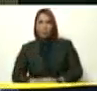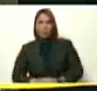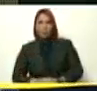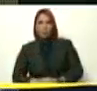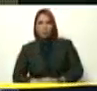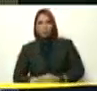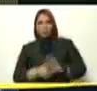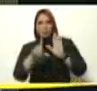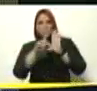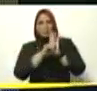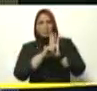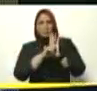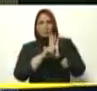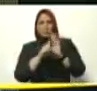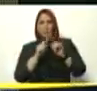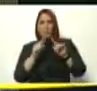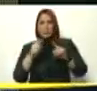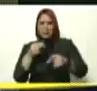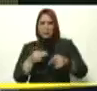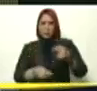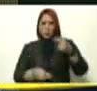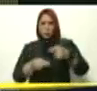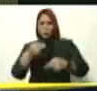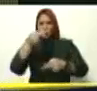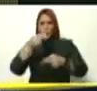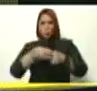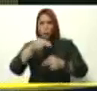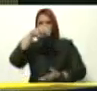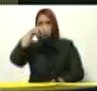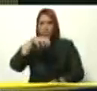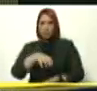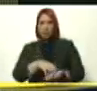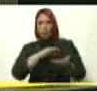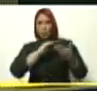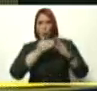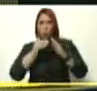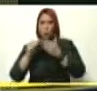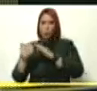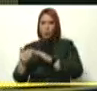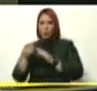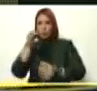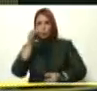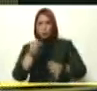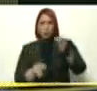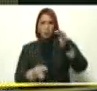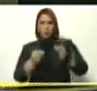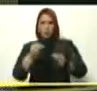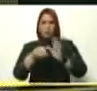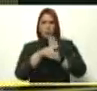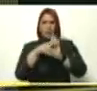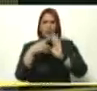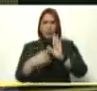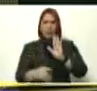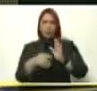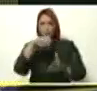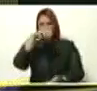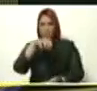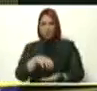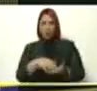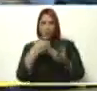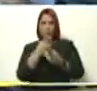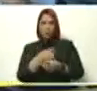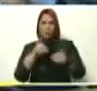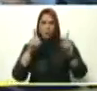las leyes para construir el Estado comunal de justicia, de derecho, el Estado democrático nuevo